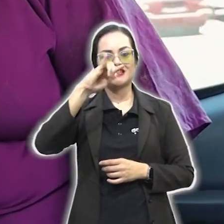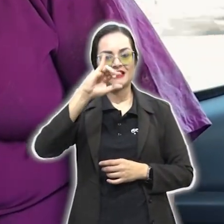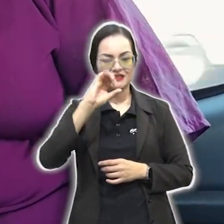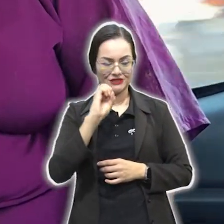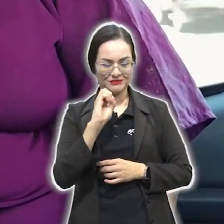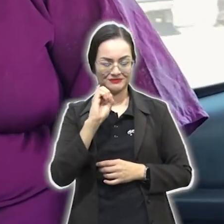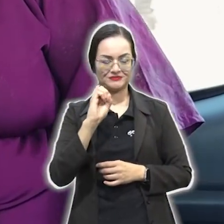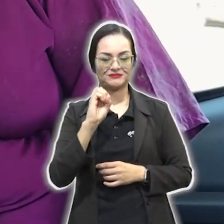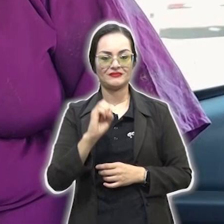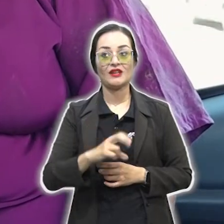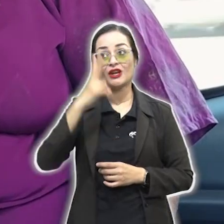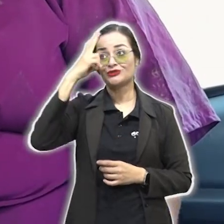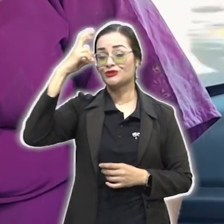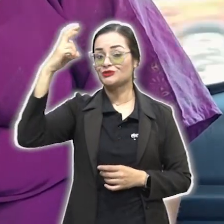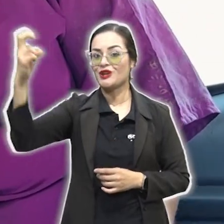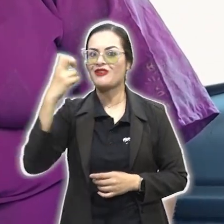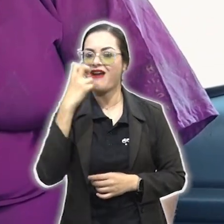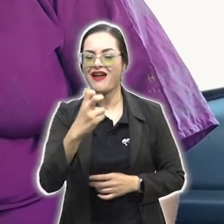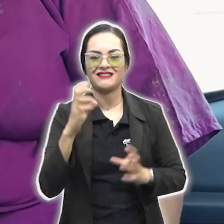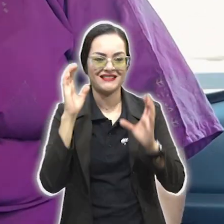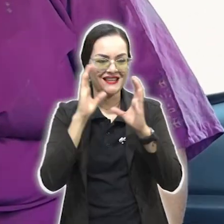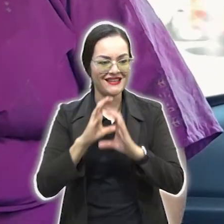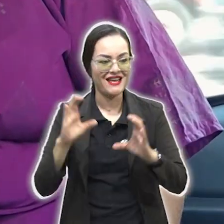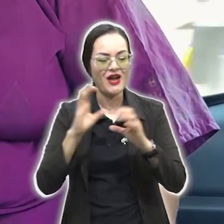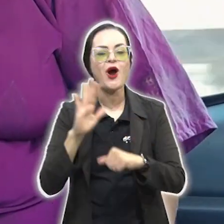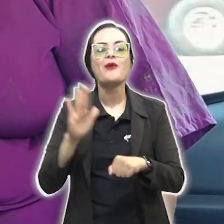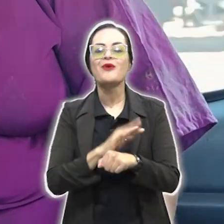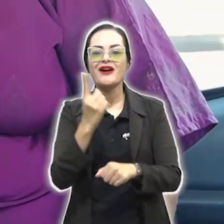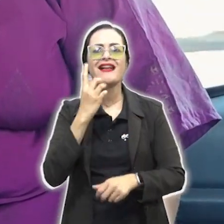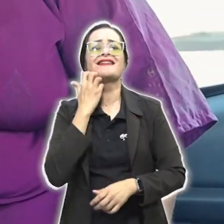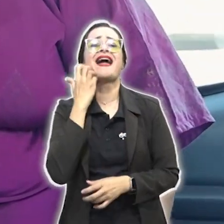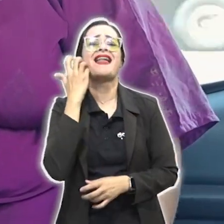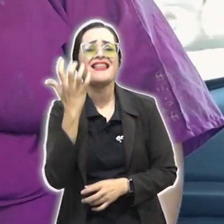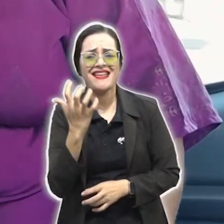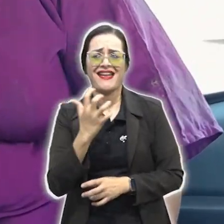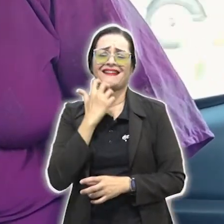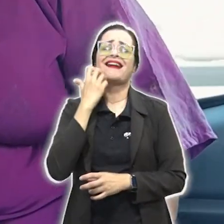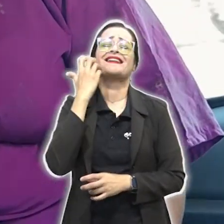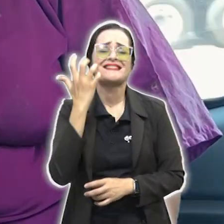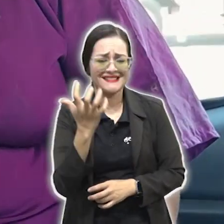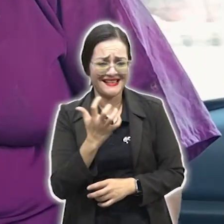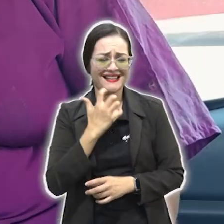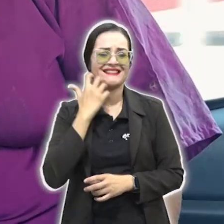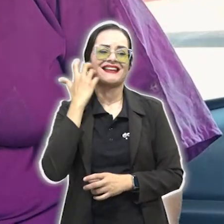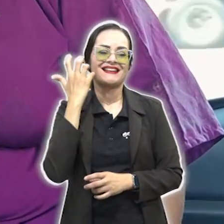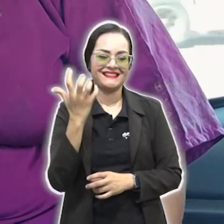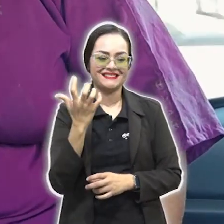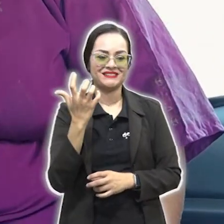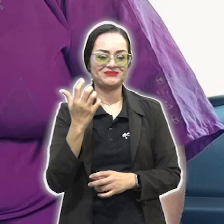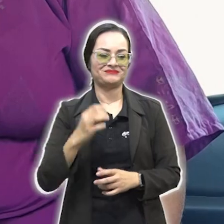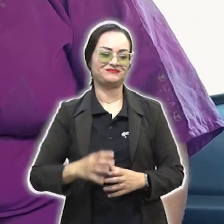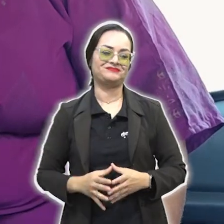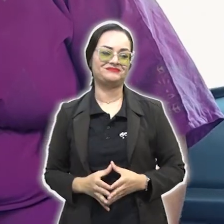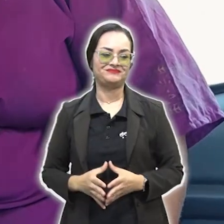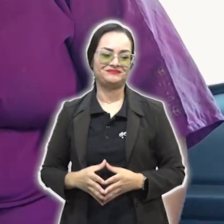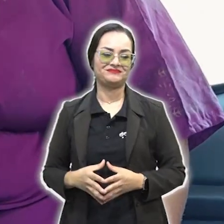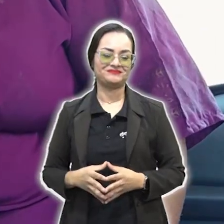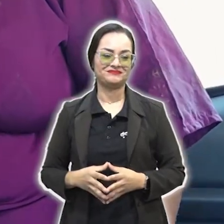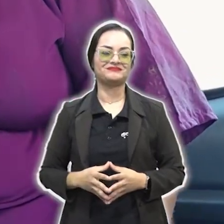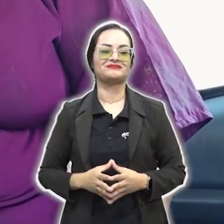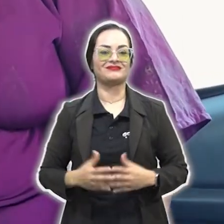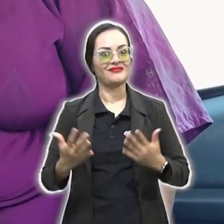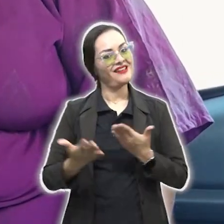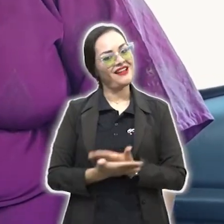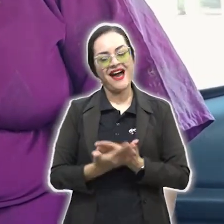estarían cumpliendo uno de sus sueños porque ya tenía rato pidiendo de venir al programa. Entonces,